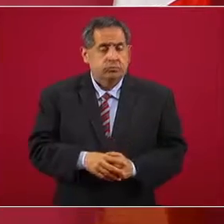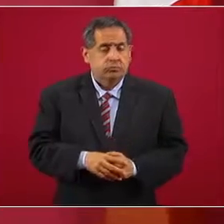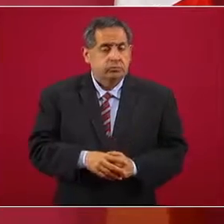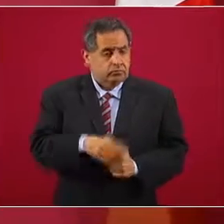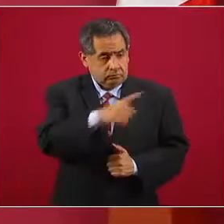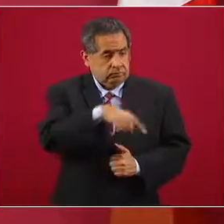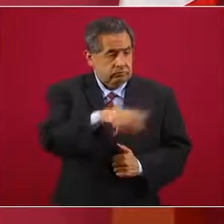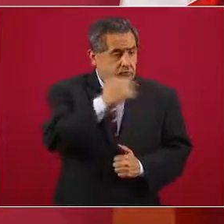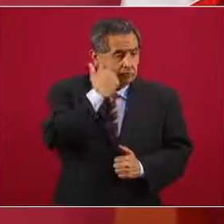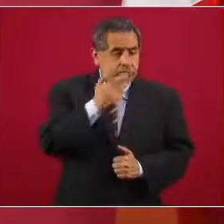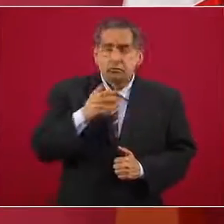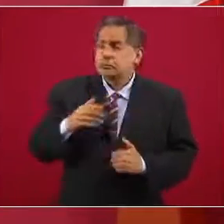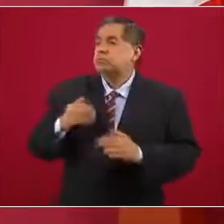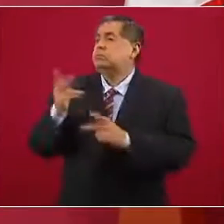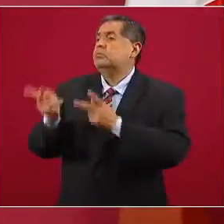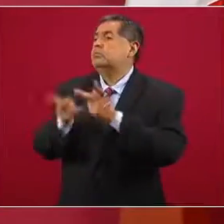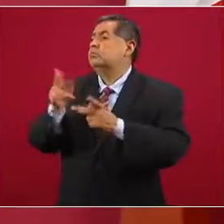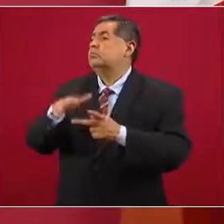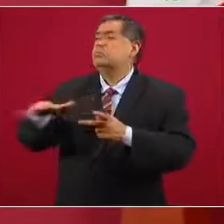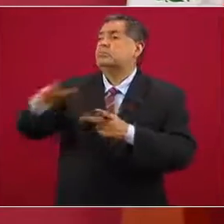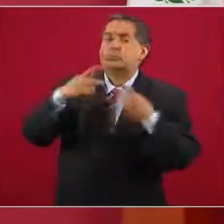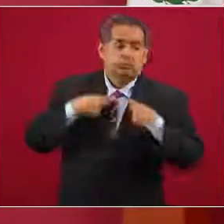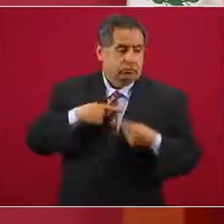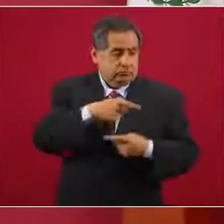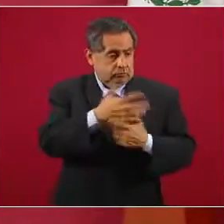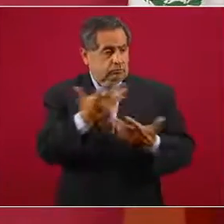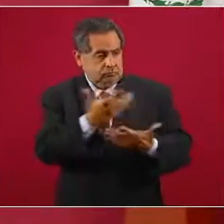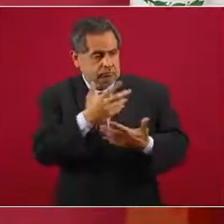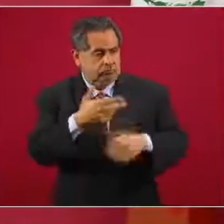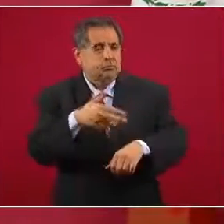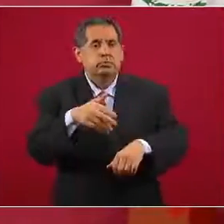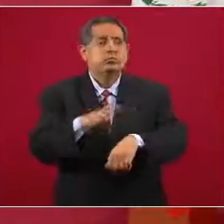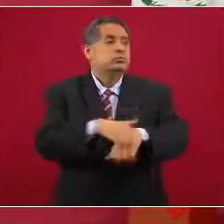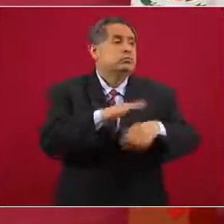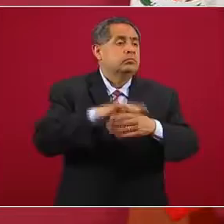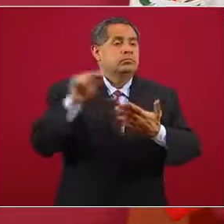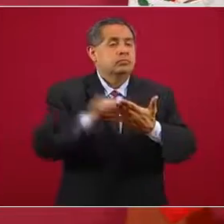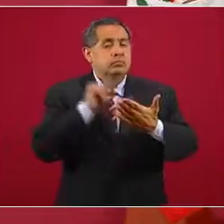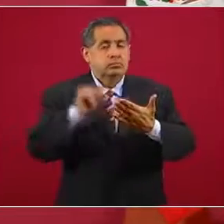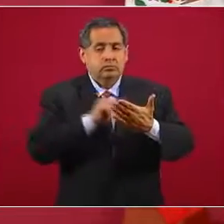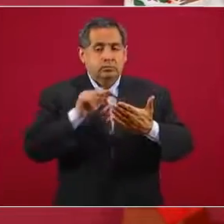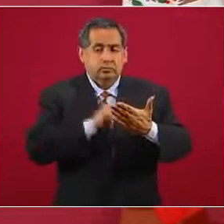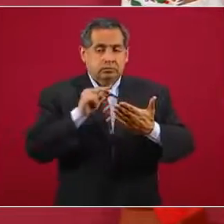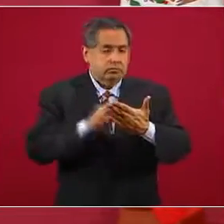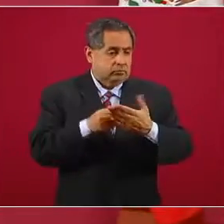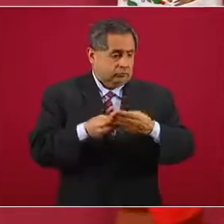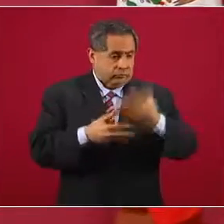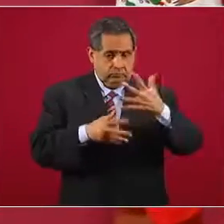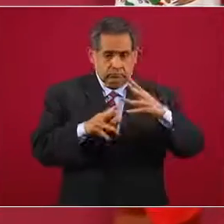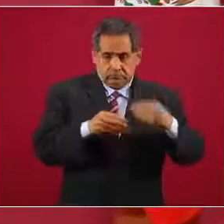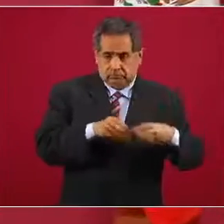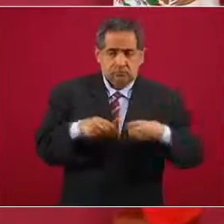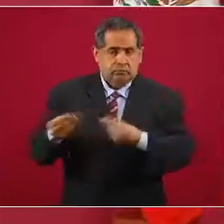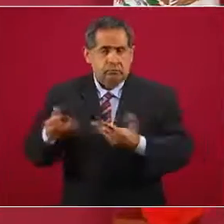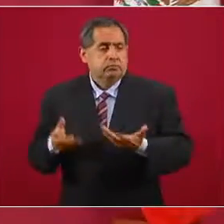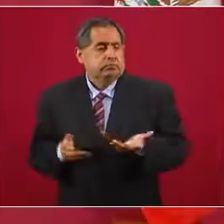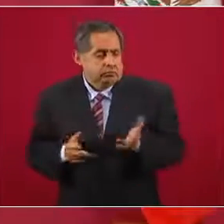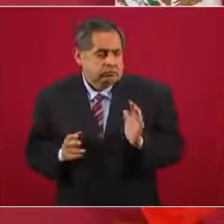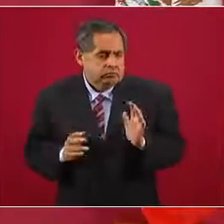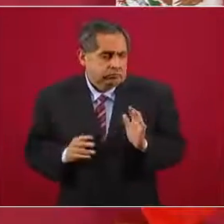que haya consulta, que se aplique a conseguir las firmas y también la